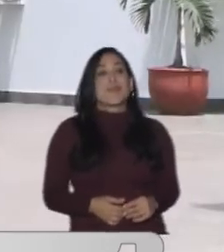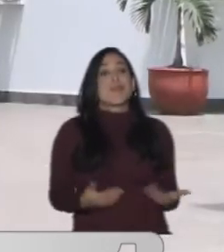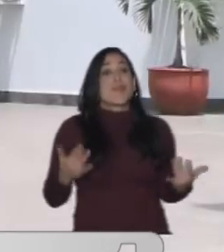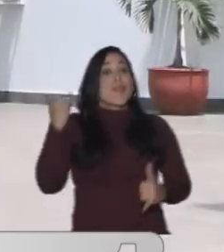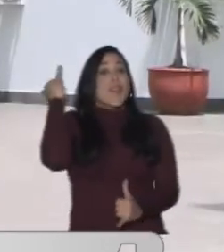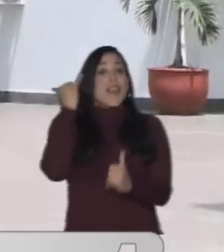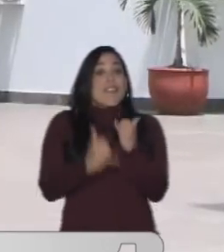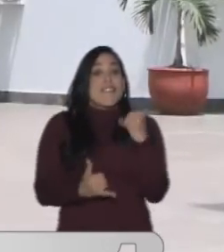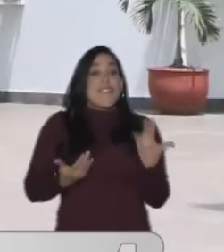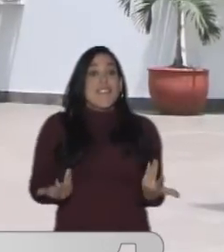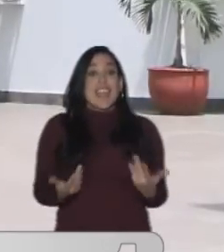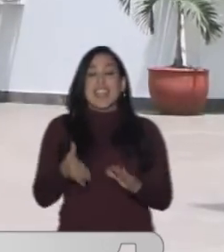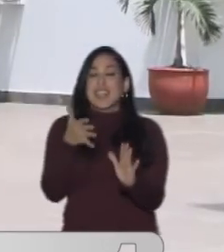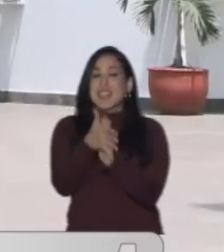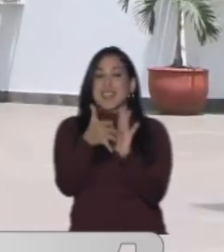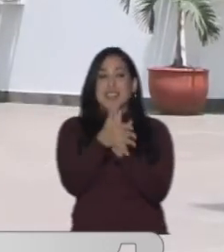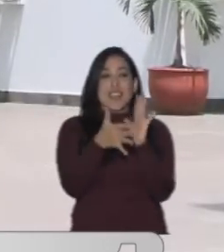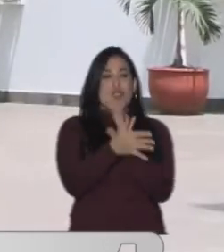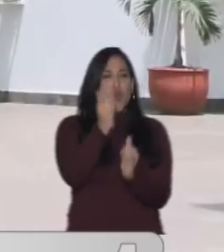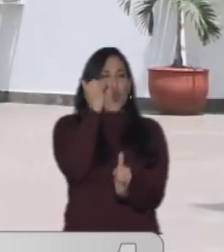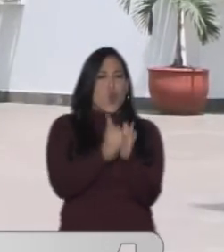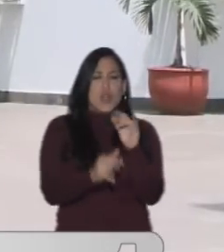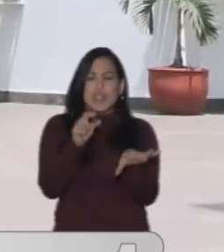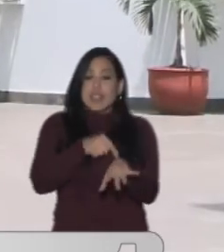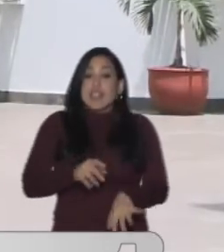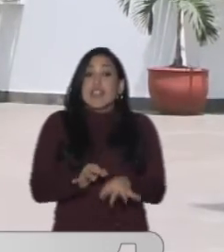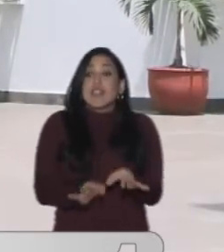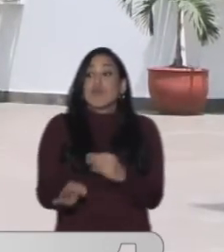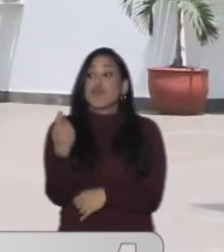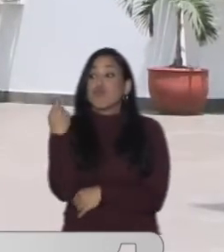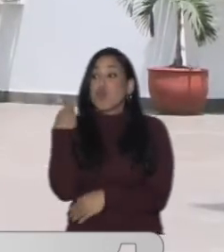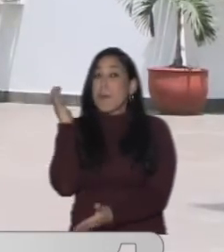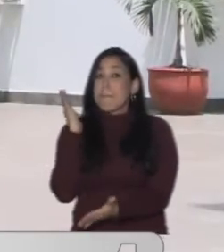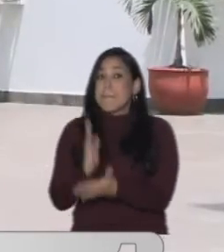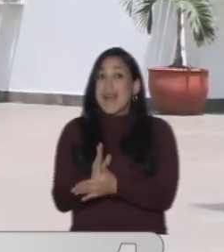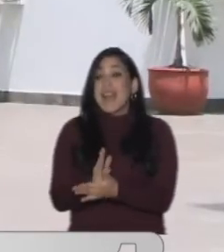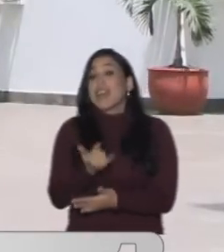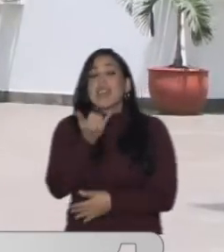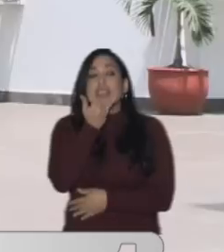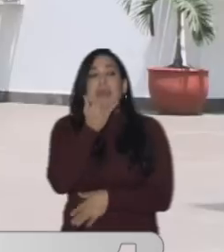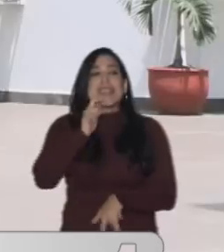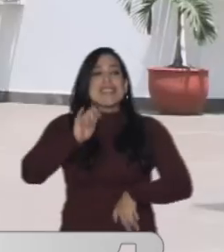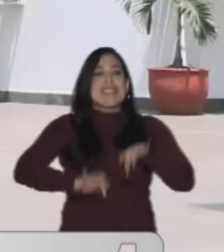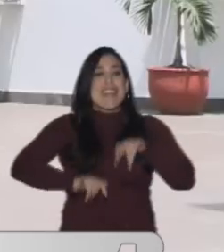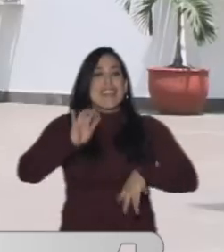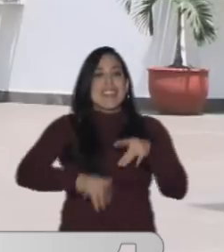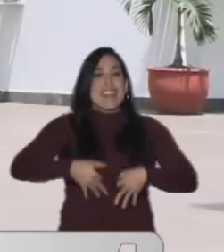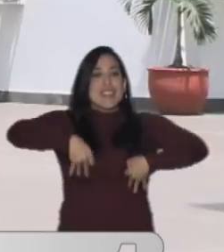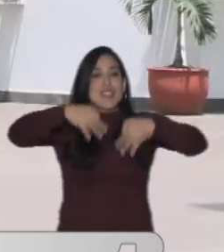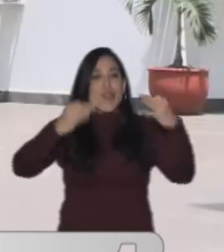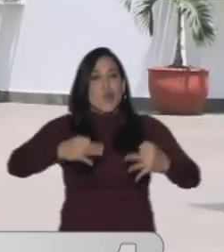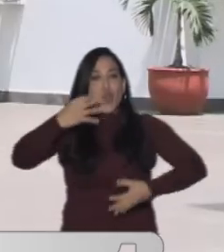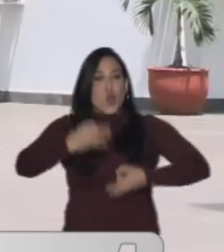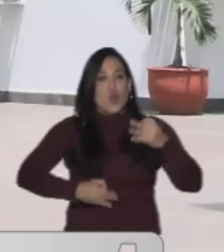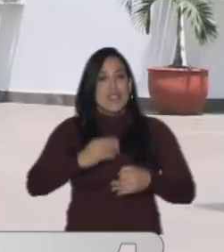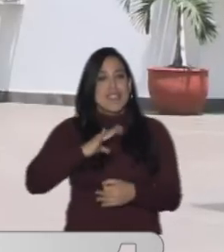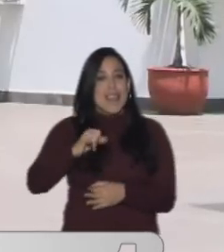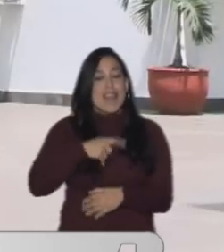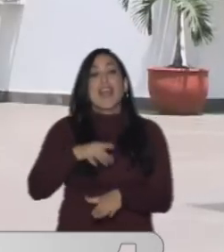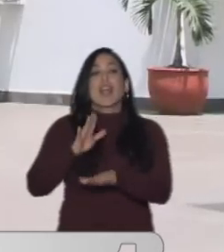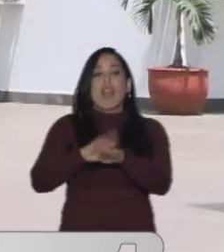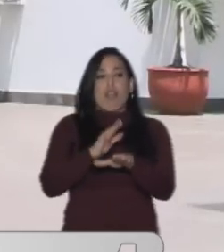Y finalizamos con una información de última hora porque hace pocos minutos la Secretaría de Seguridad y Justicia de